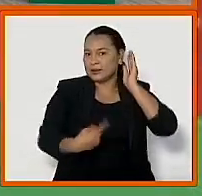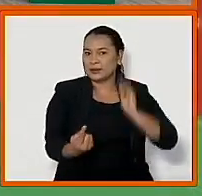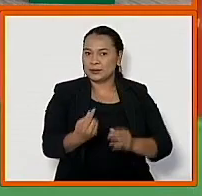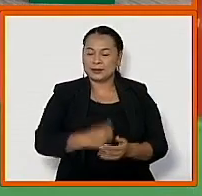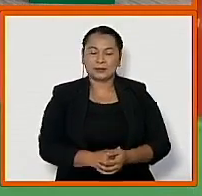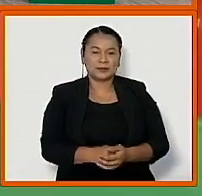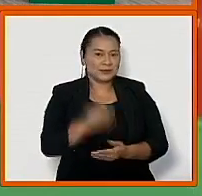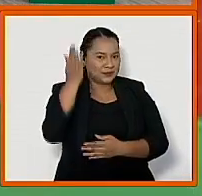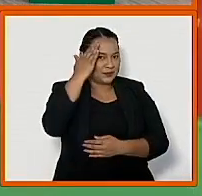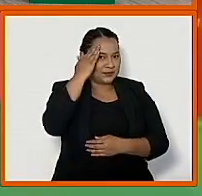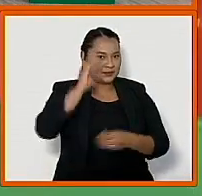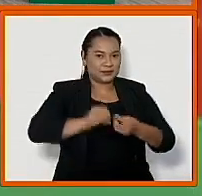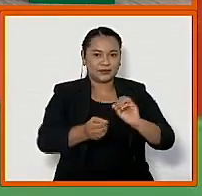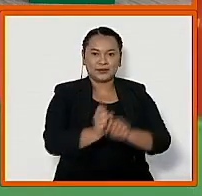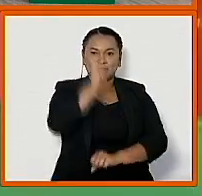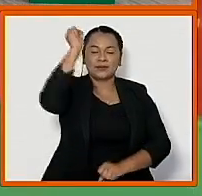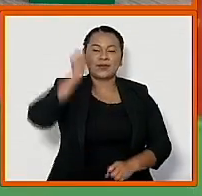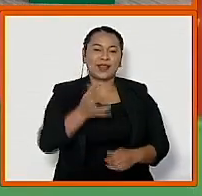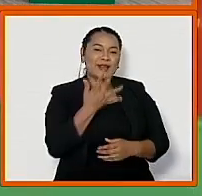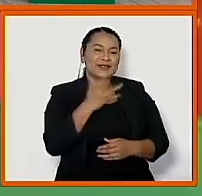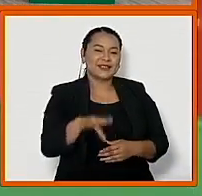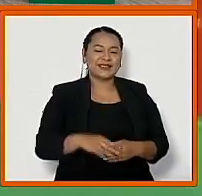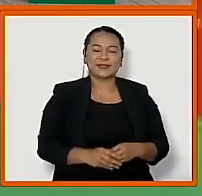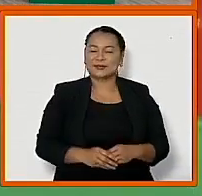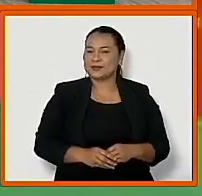es... Suerte...